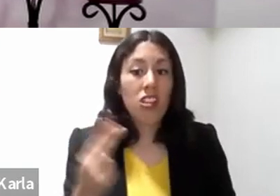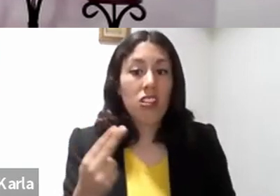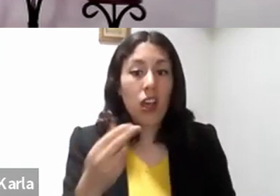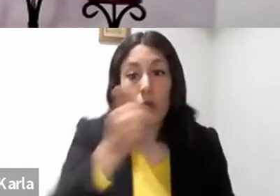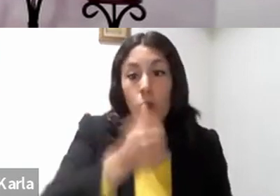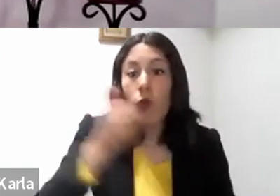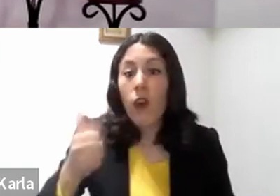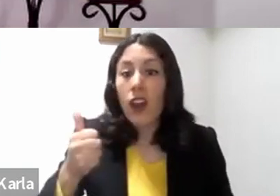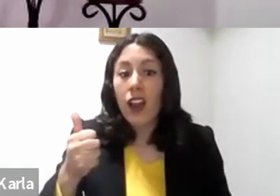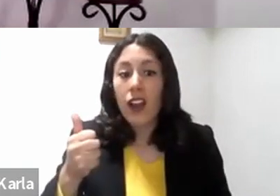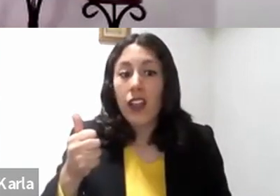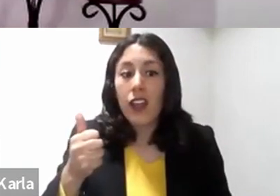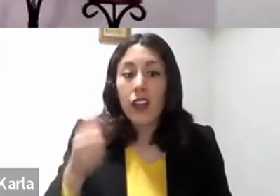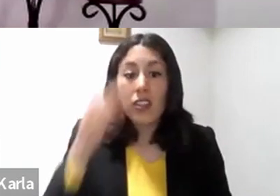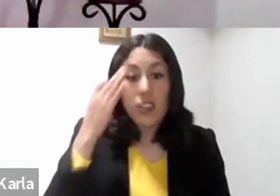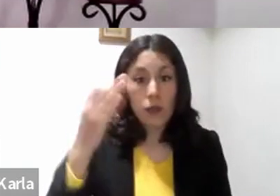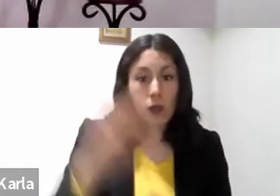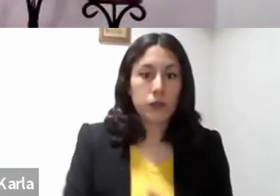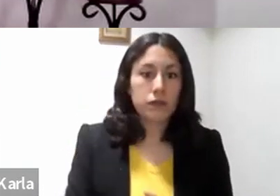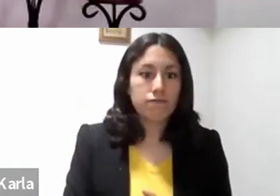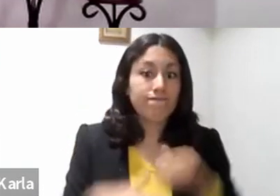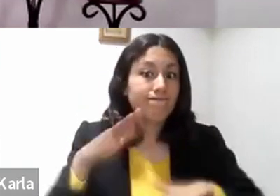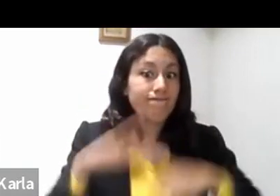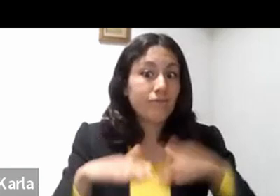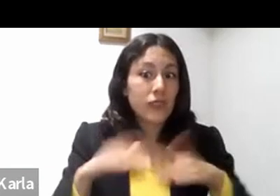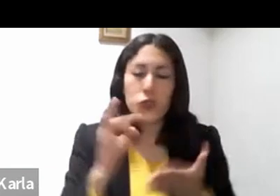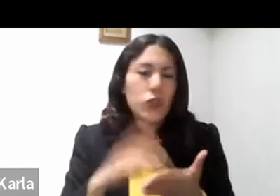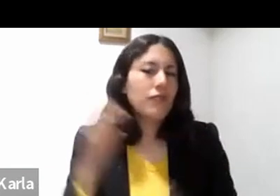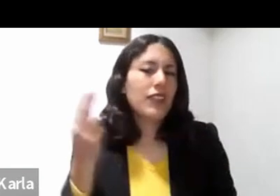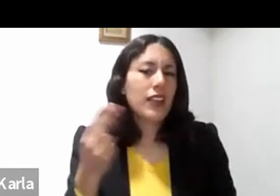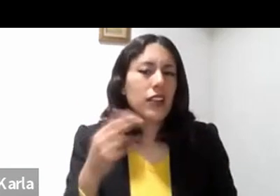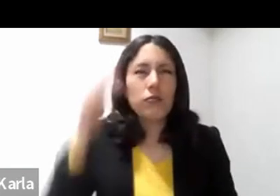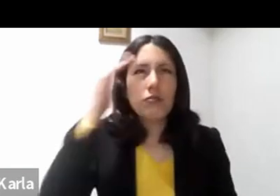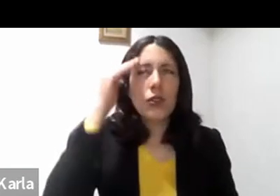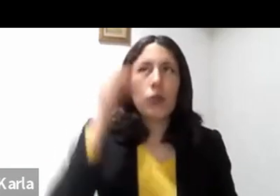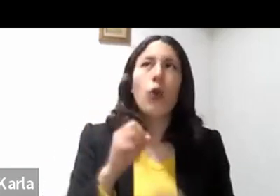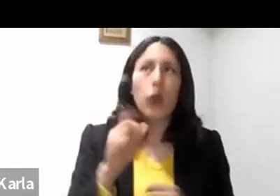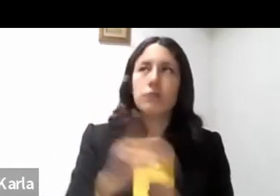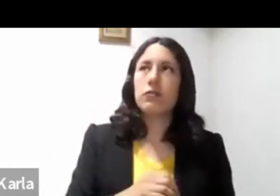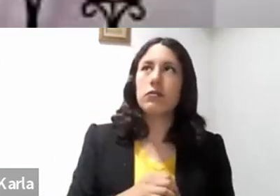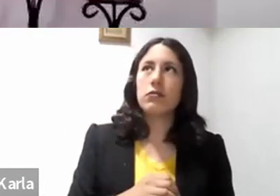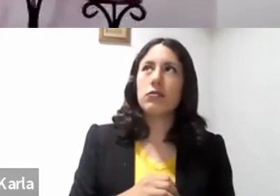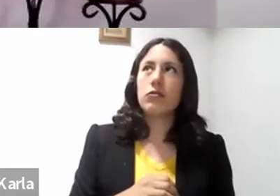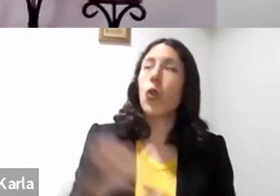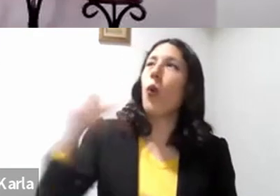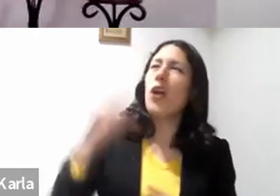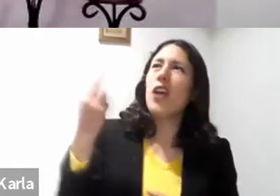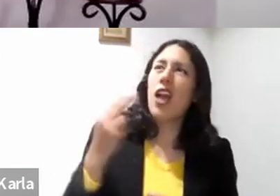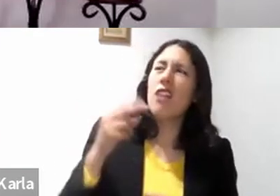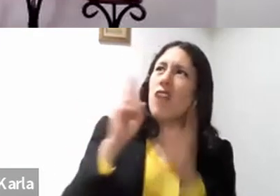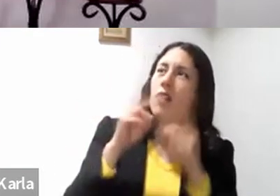vocal a veces lo permitamos sentarnos a ver qué de qué necesitamos hablar señor y a veces lo que necesitamos solamente está